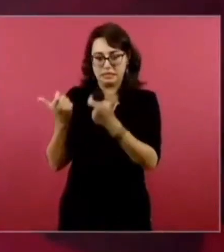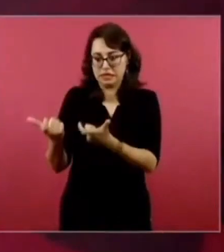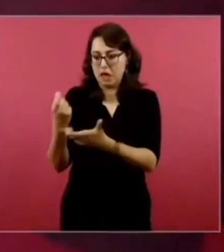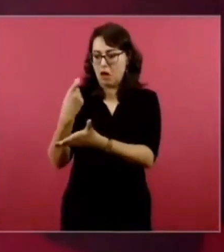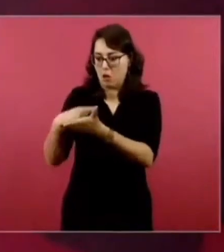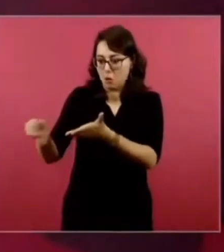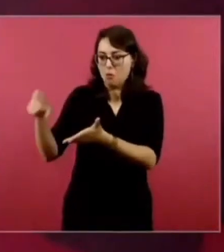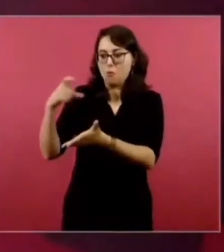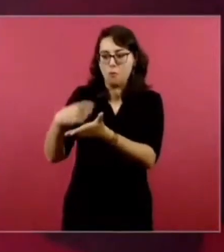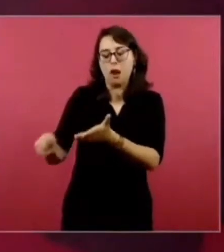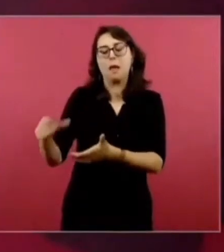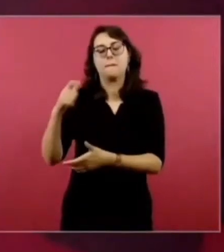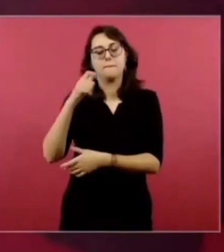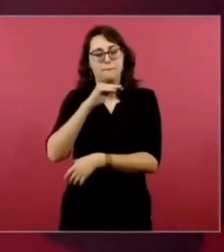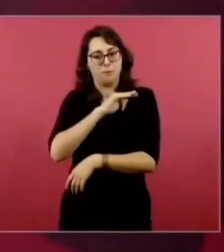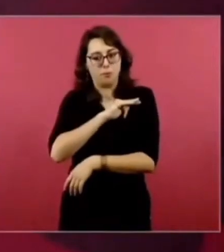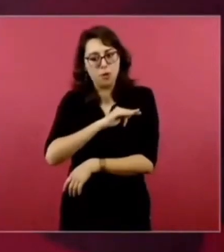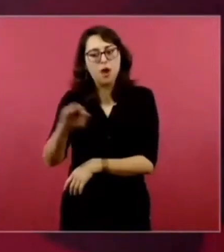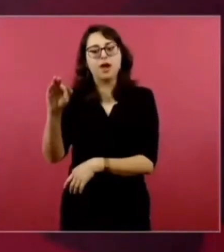haya carestía.